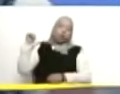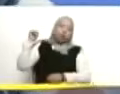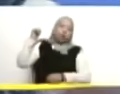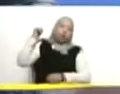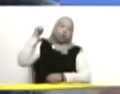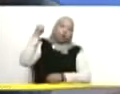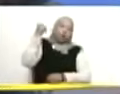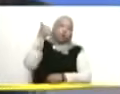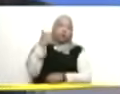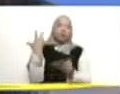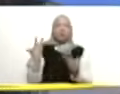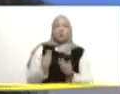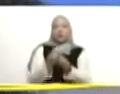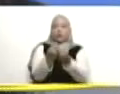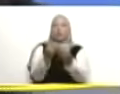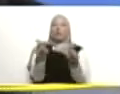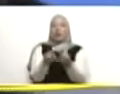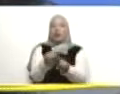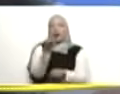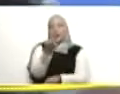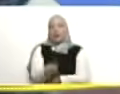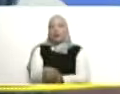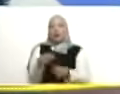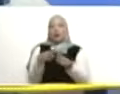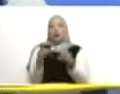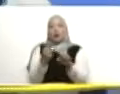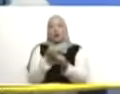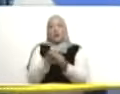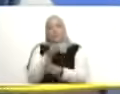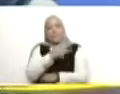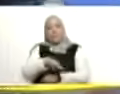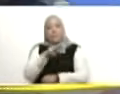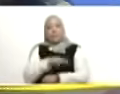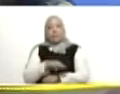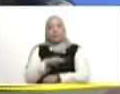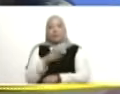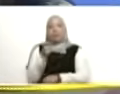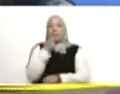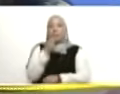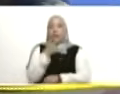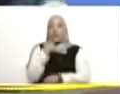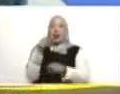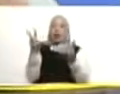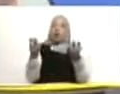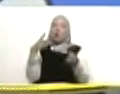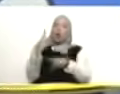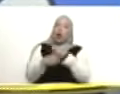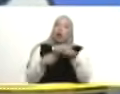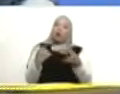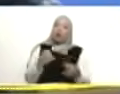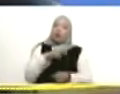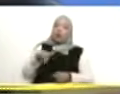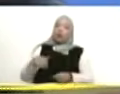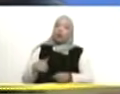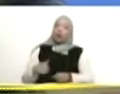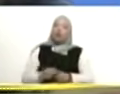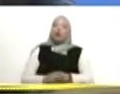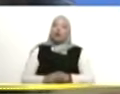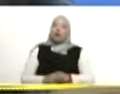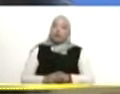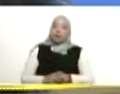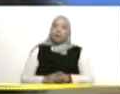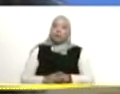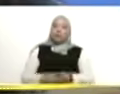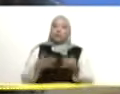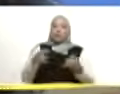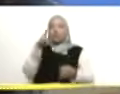a acompañar, por supuesto, a esta gran misión. Una gran misión de nueva generación para nuevas generaciones, para